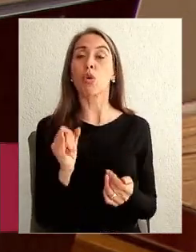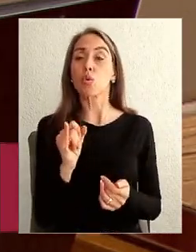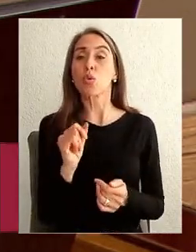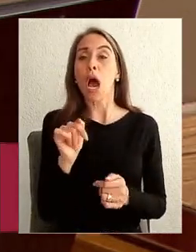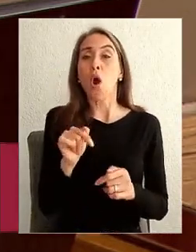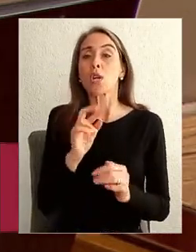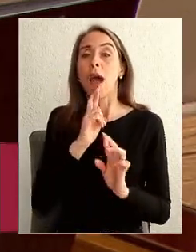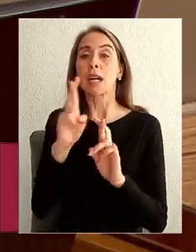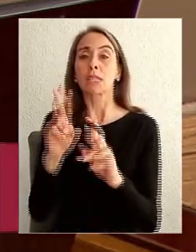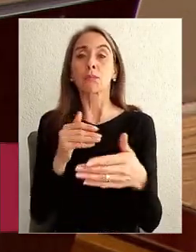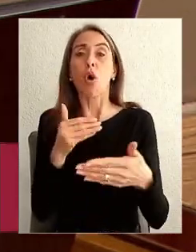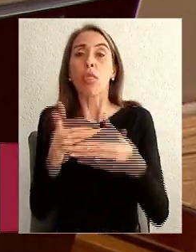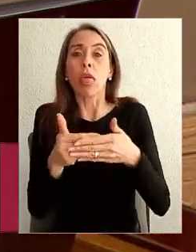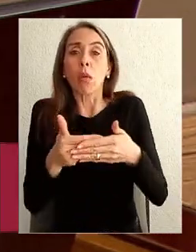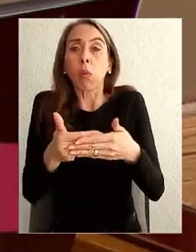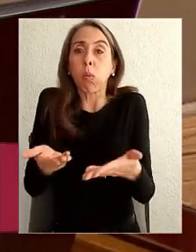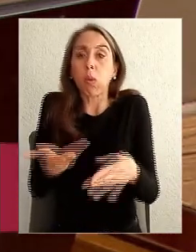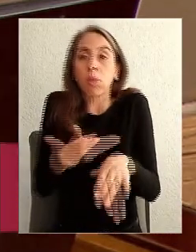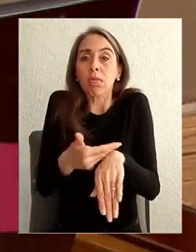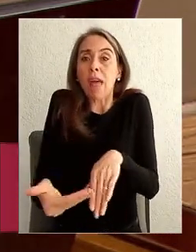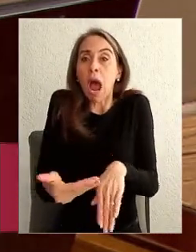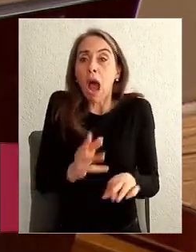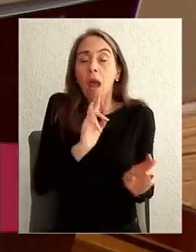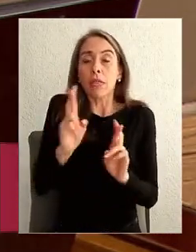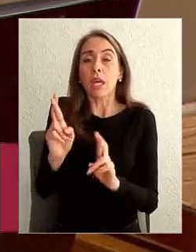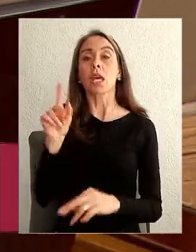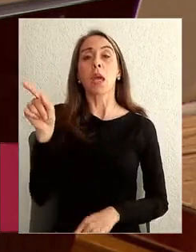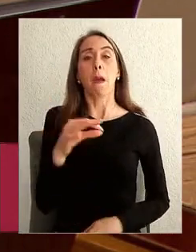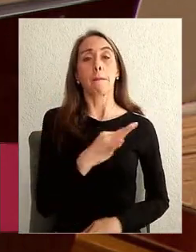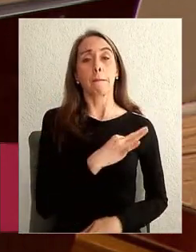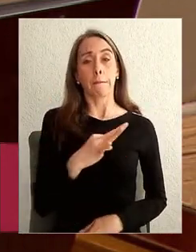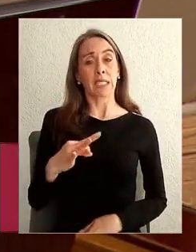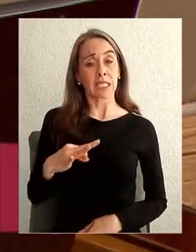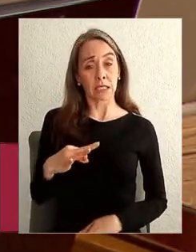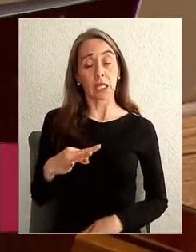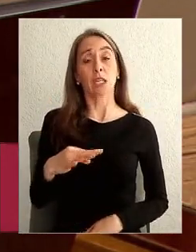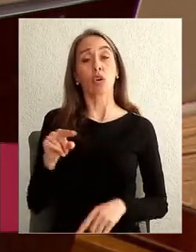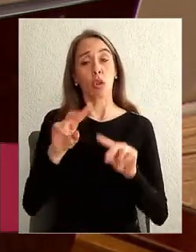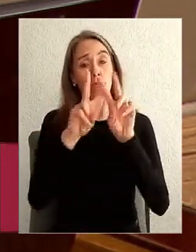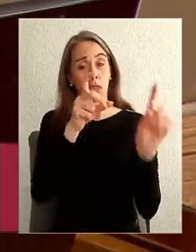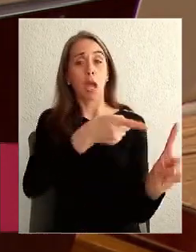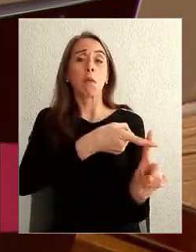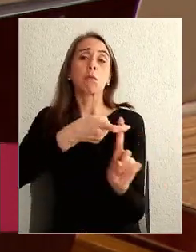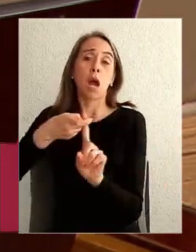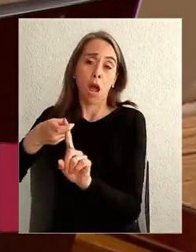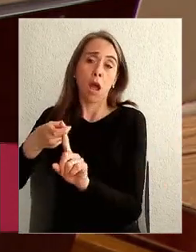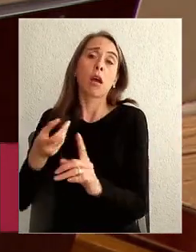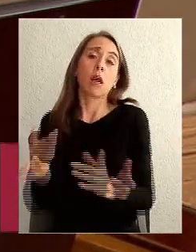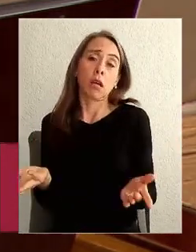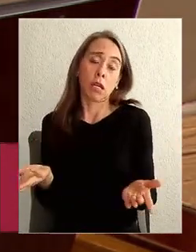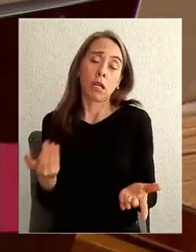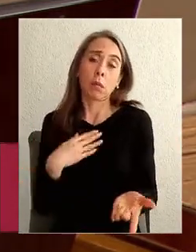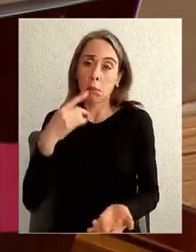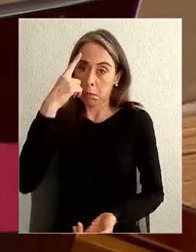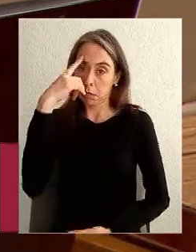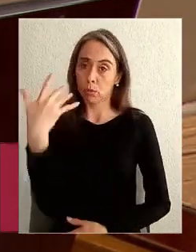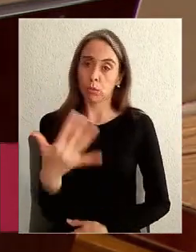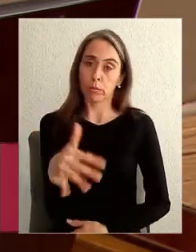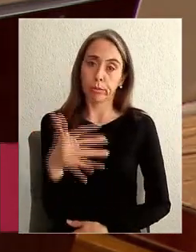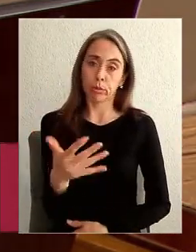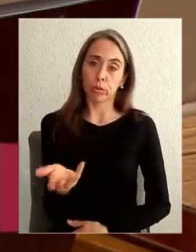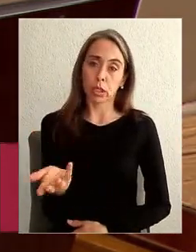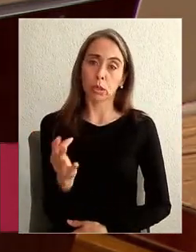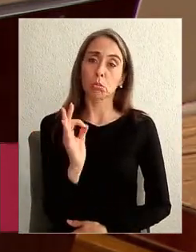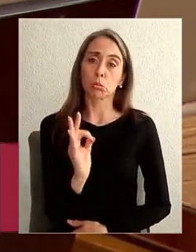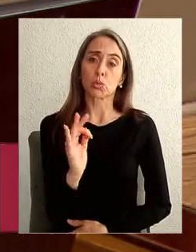quisiera, ¿no es cierto?, que el Ministerio asumiera este tema, porque a mí me parece que es relevante, me parece que es bien relevante. Y